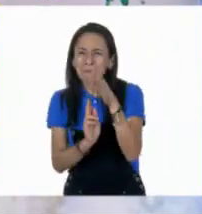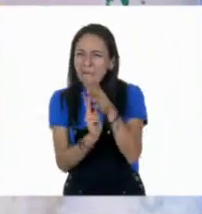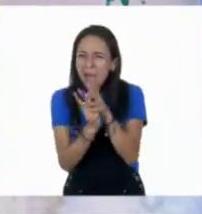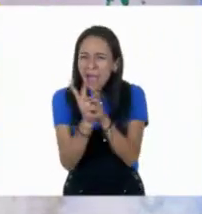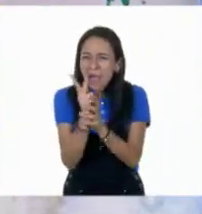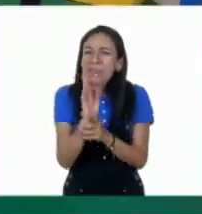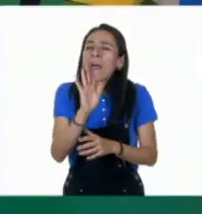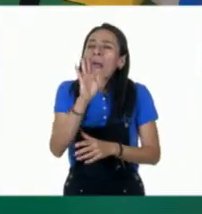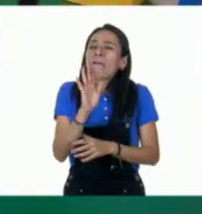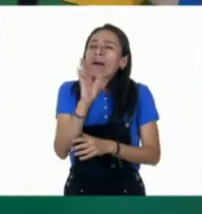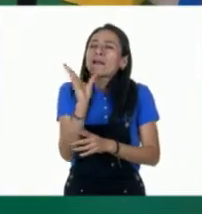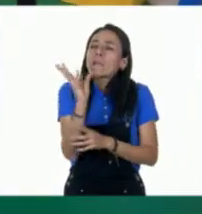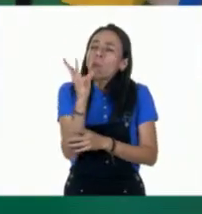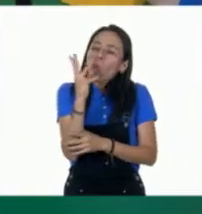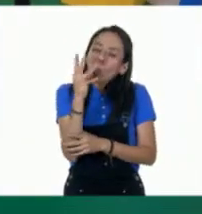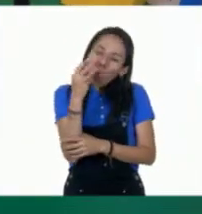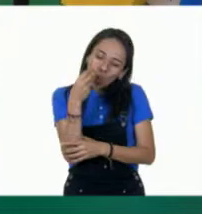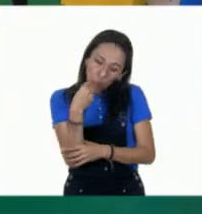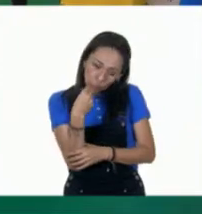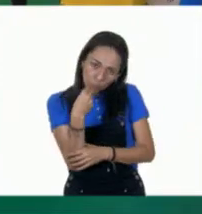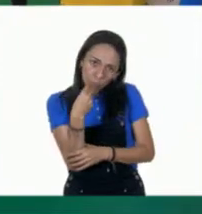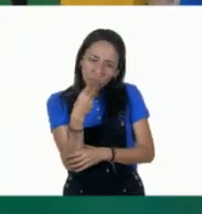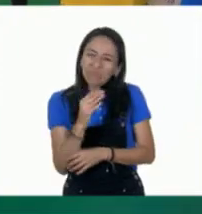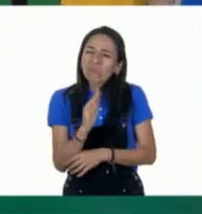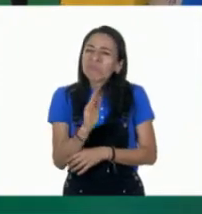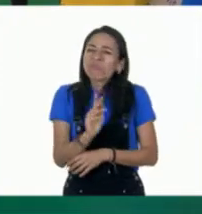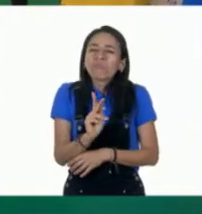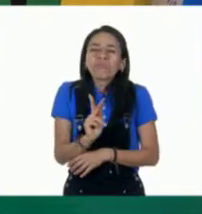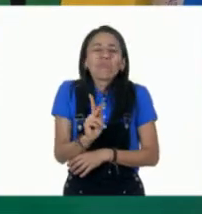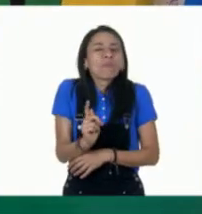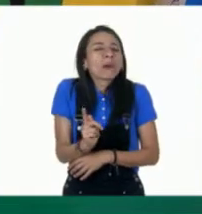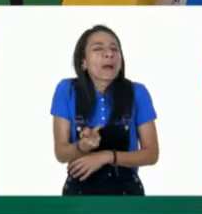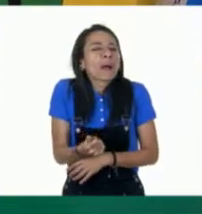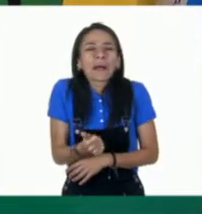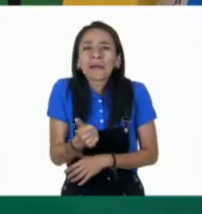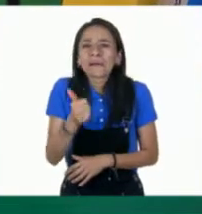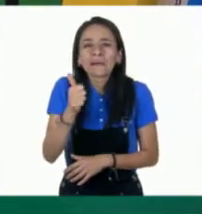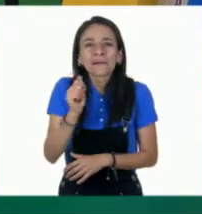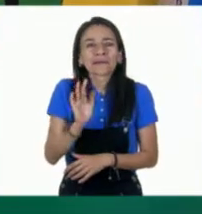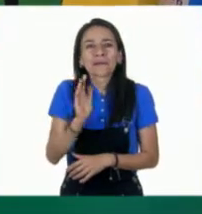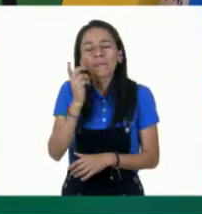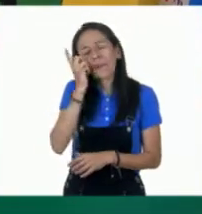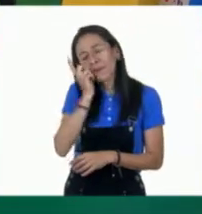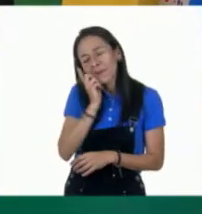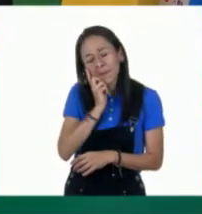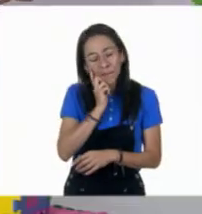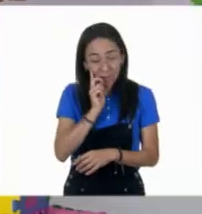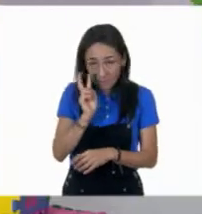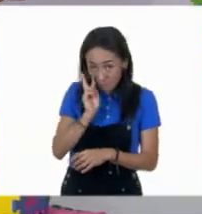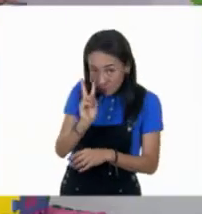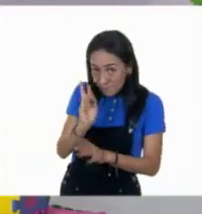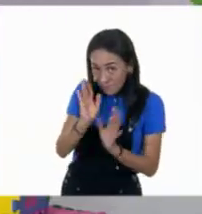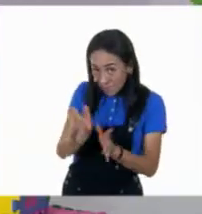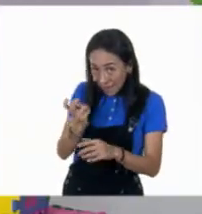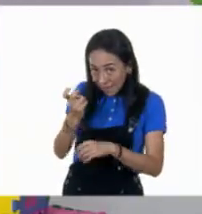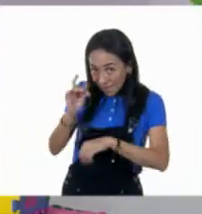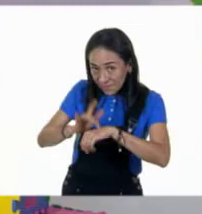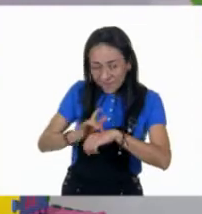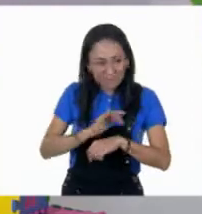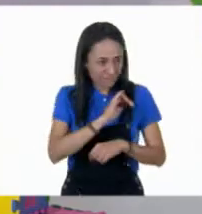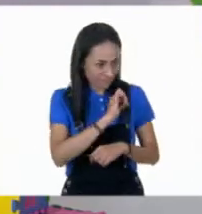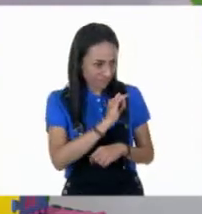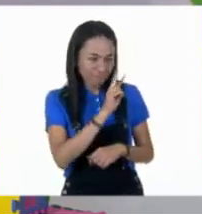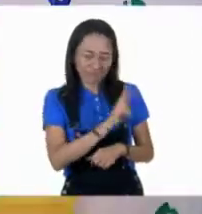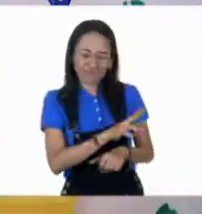dormiditas, cerraditas. ¿Alguna vez has observado esto? Sí, sí, también me ha tocado verlo y es algo impresionantemente